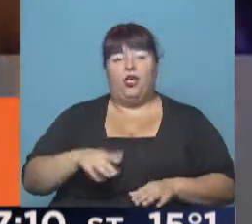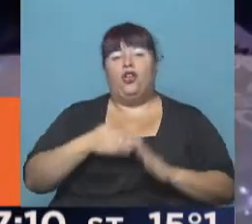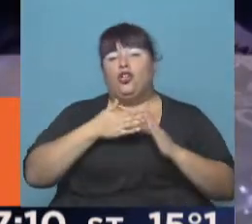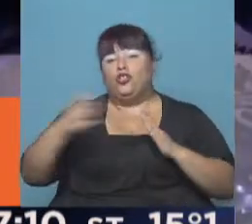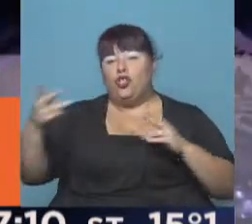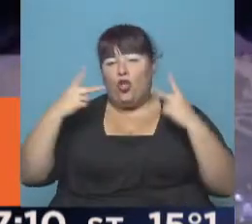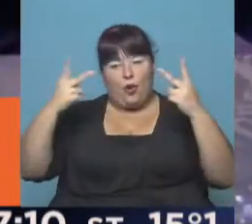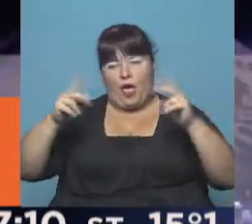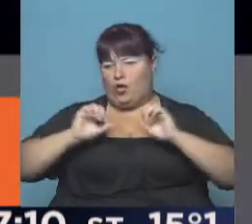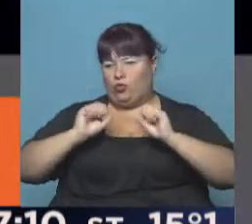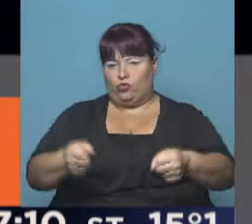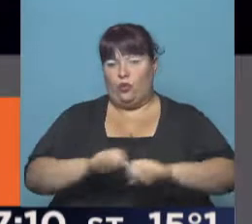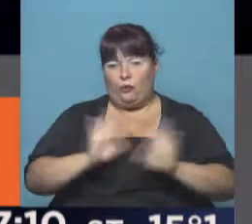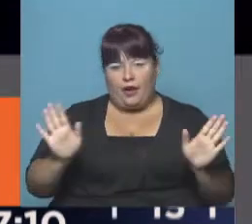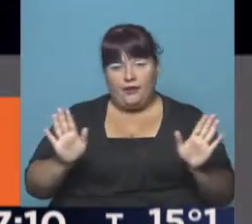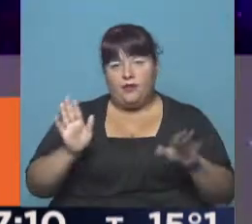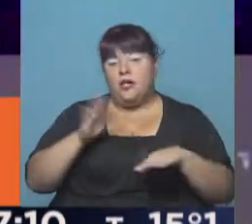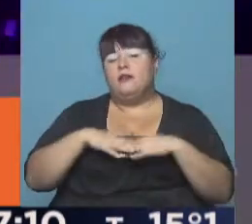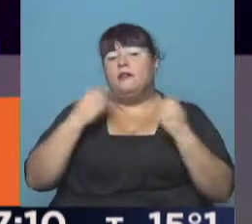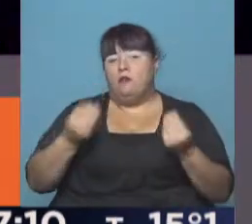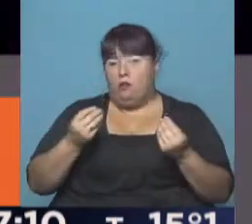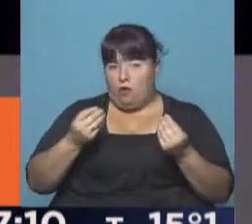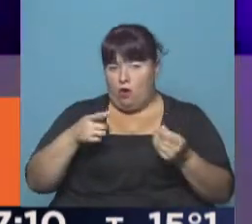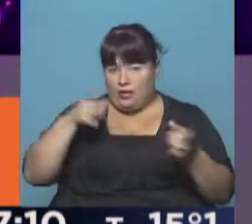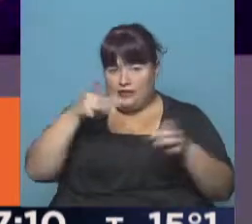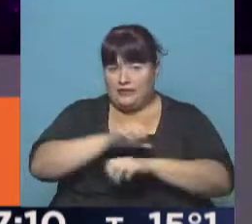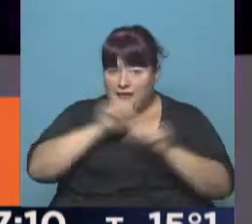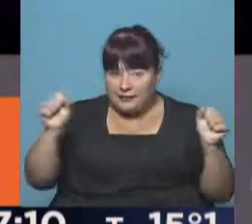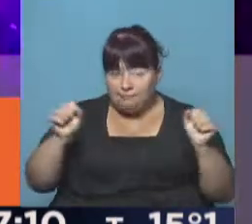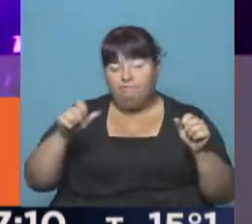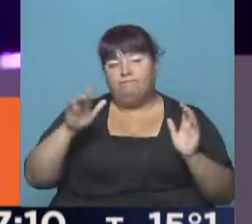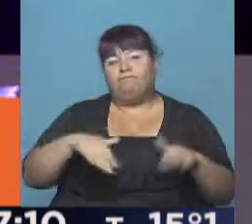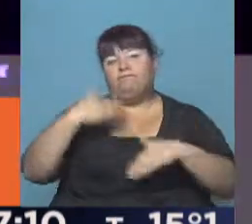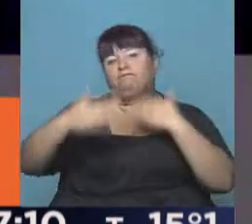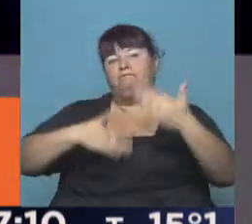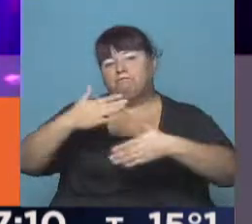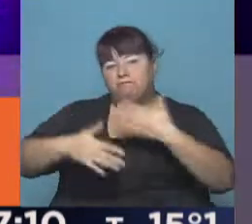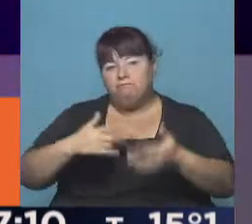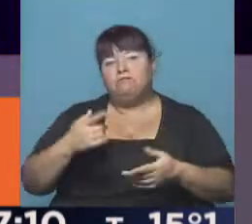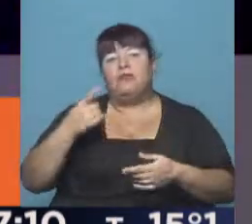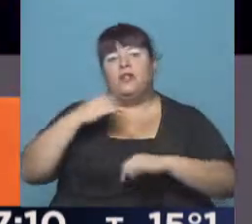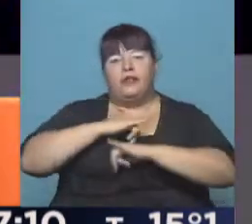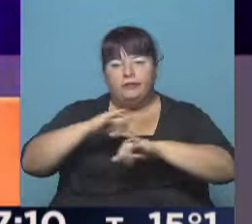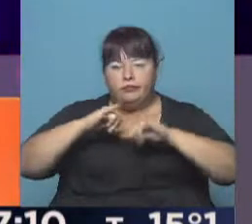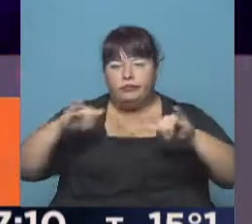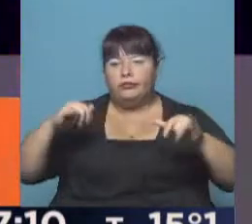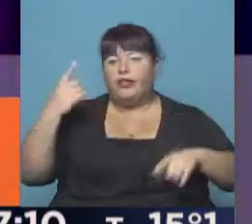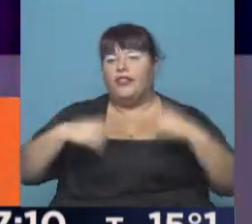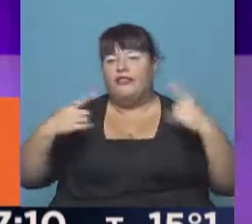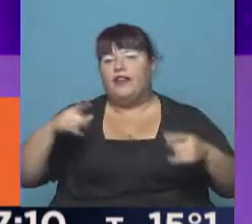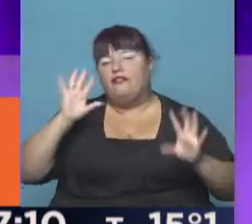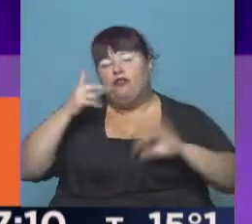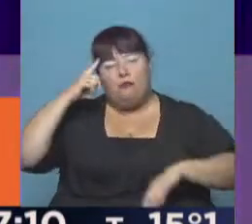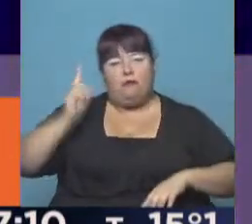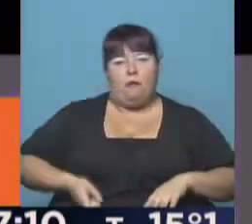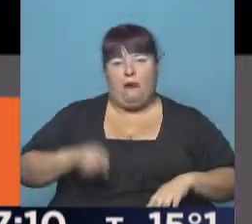gira ha sido suspendida a partir después del atentado. Fue pasando el tiempo, se fueron conociendo distintas decisiones